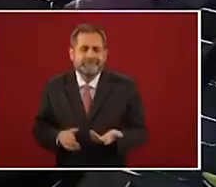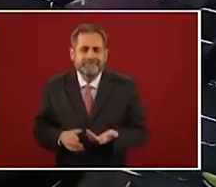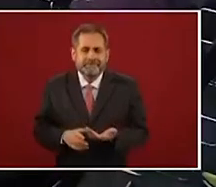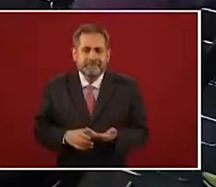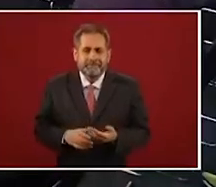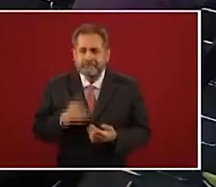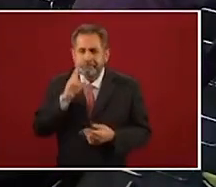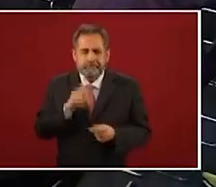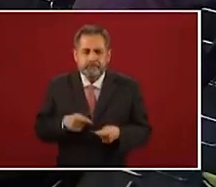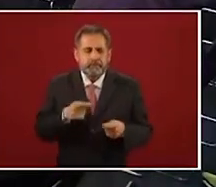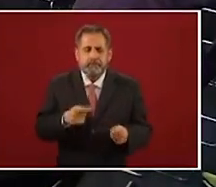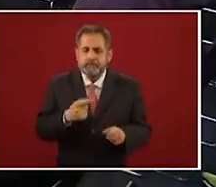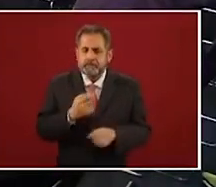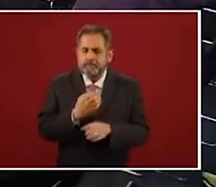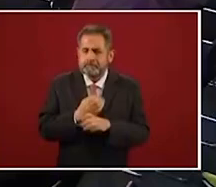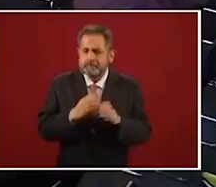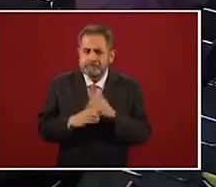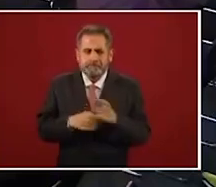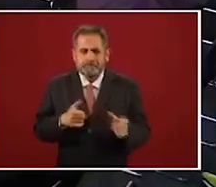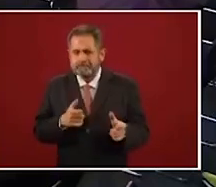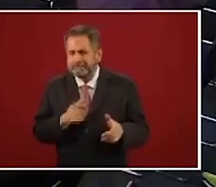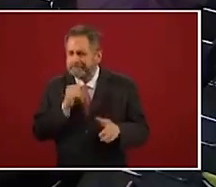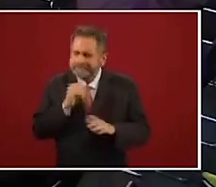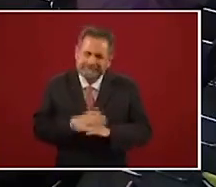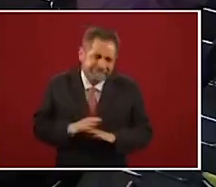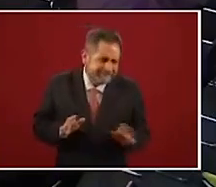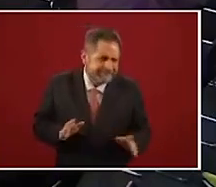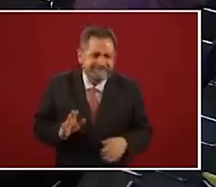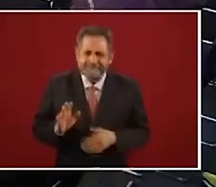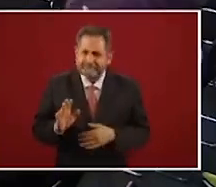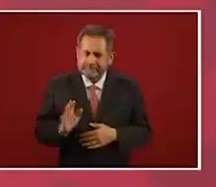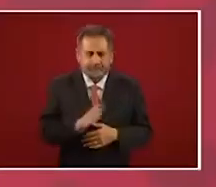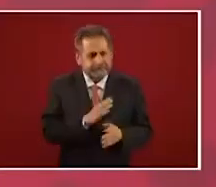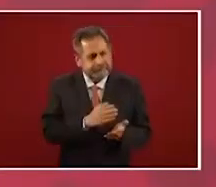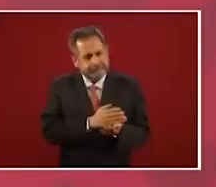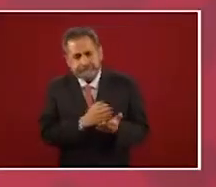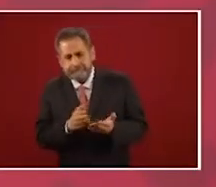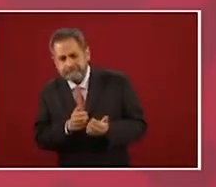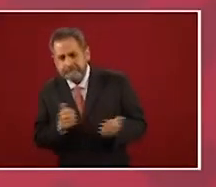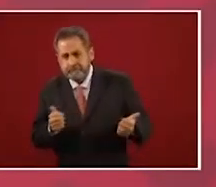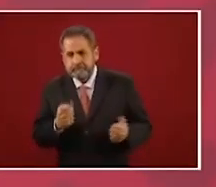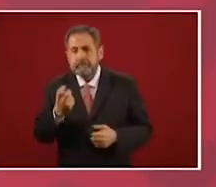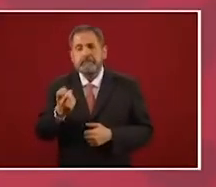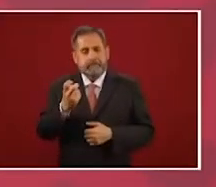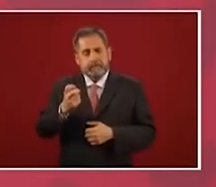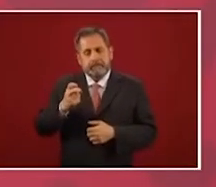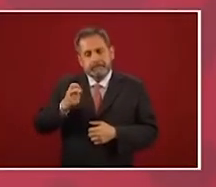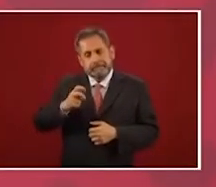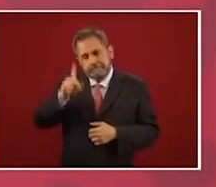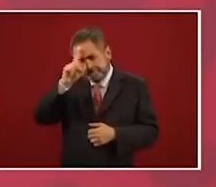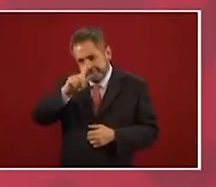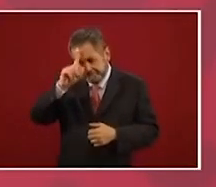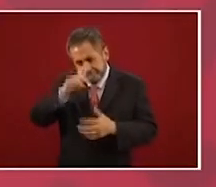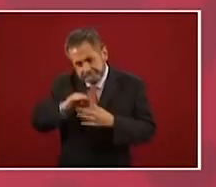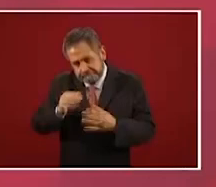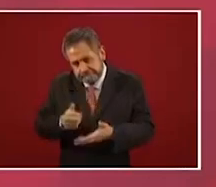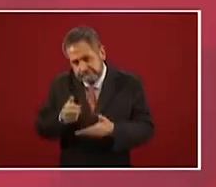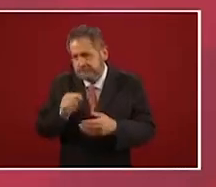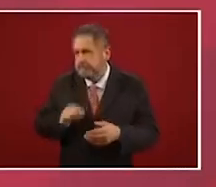las armas, alejarlos de la violencia, y eso es lo que se está haciendo en todos lados.